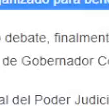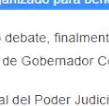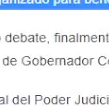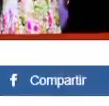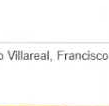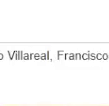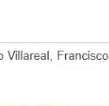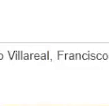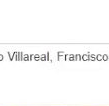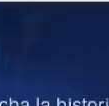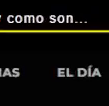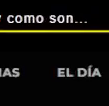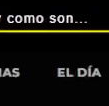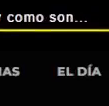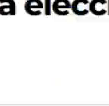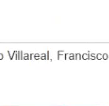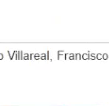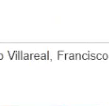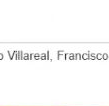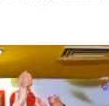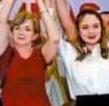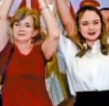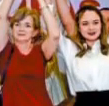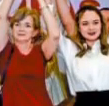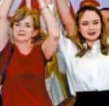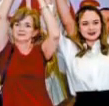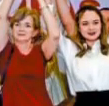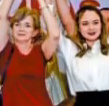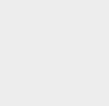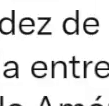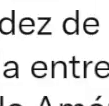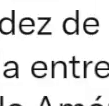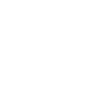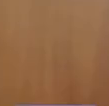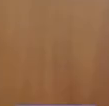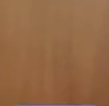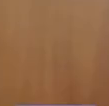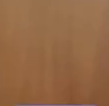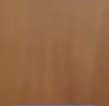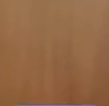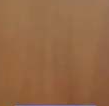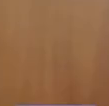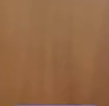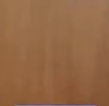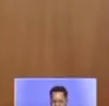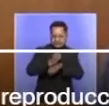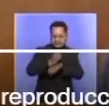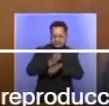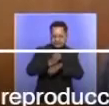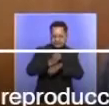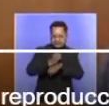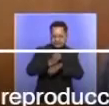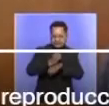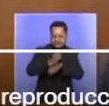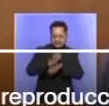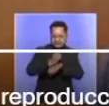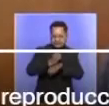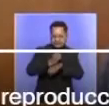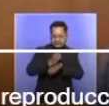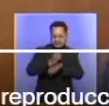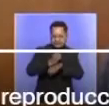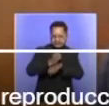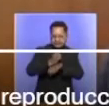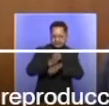porque se acuerdan que uno de los magistrados presidentes precisamente este que vemos aquí en pantalla